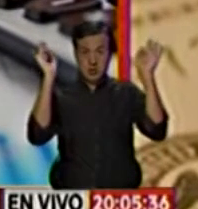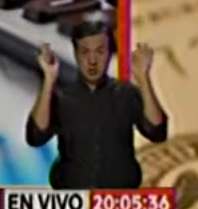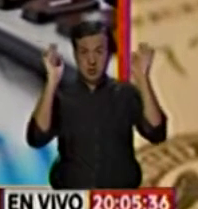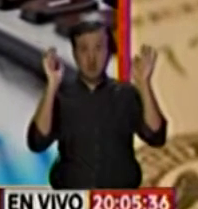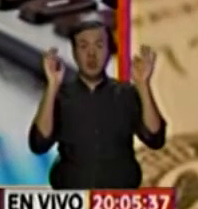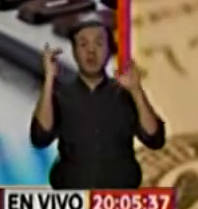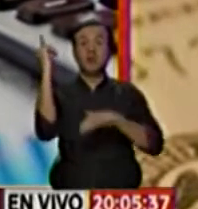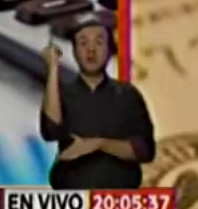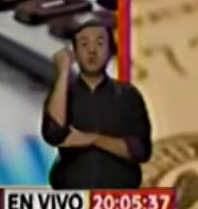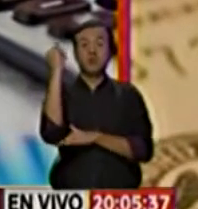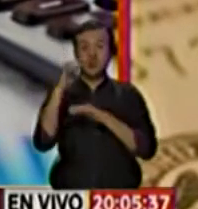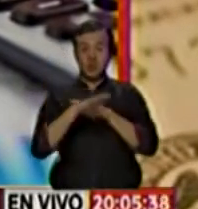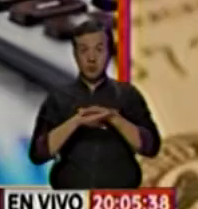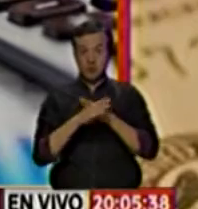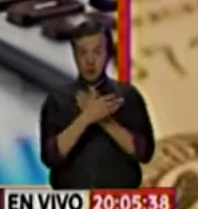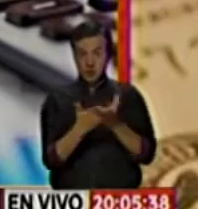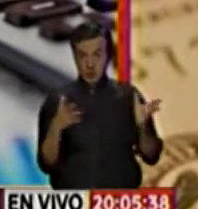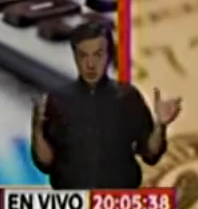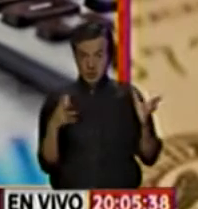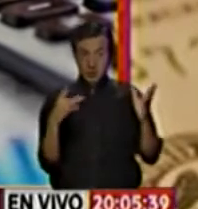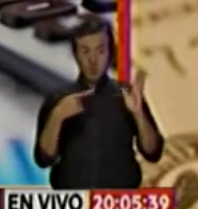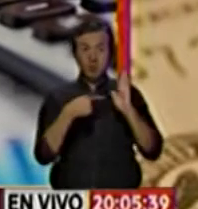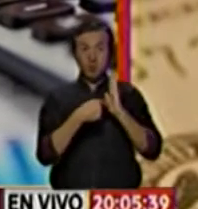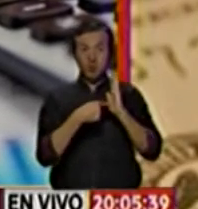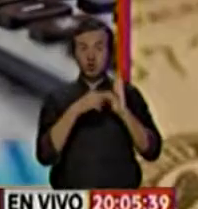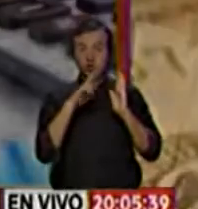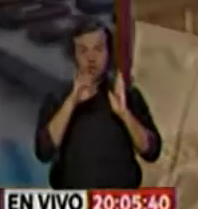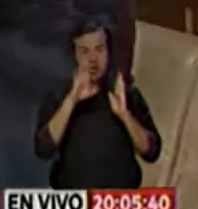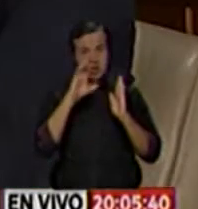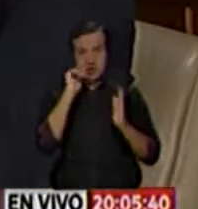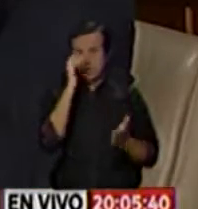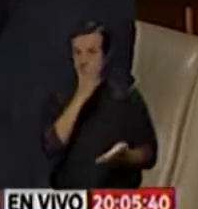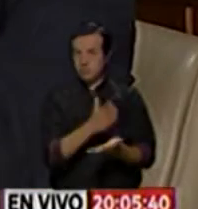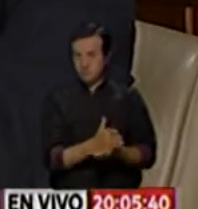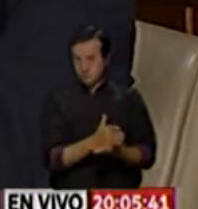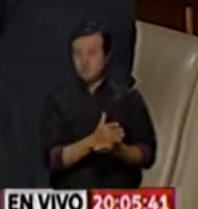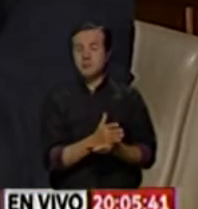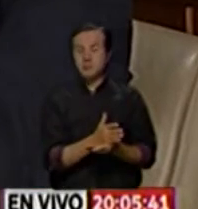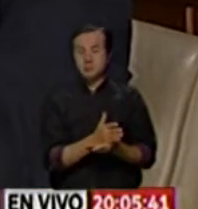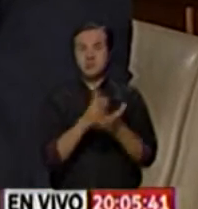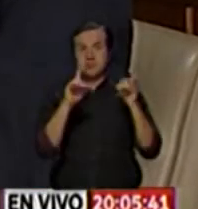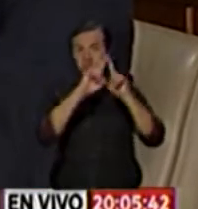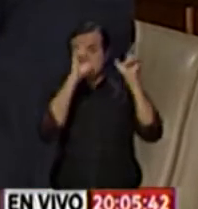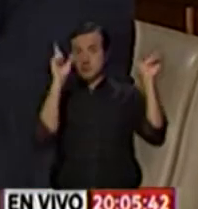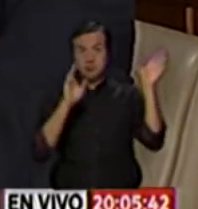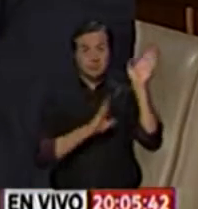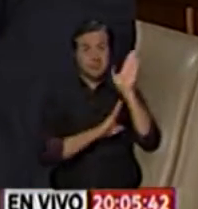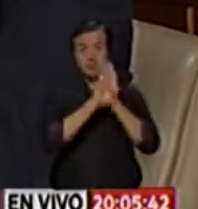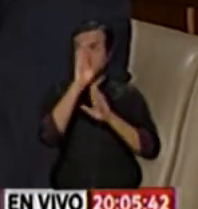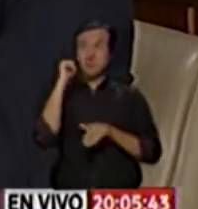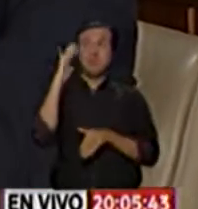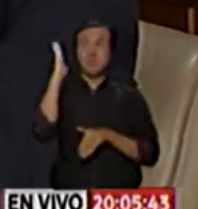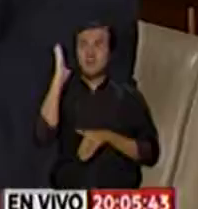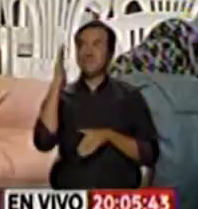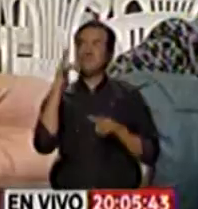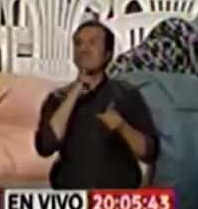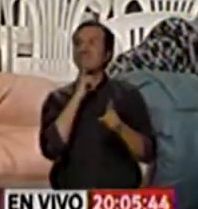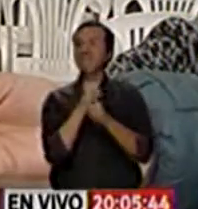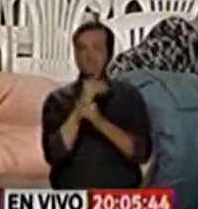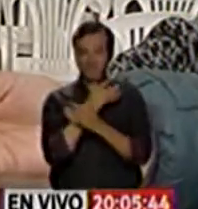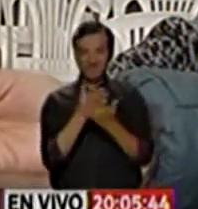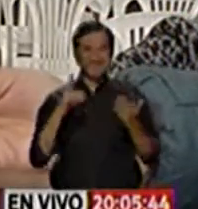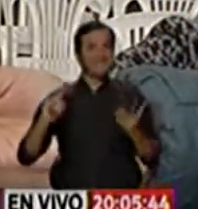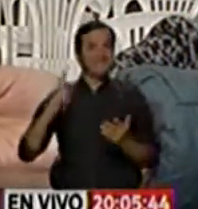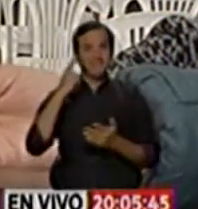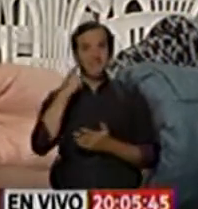e industrias básicas sean exonerados del impuesto a la renta. Puede permitir que la empresa crezca más, inclusive que sea más competitiva. La única